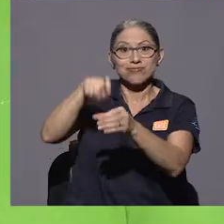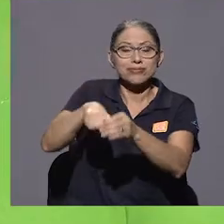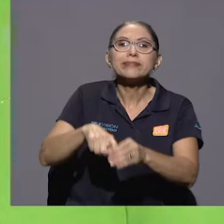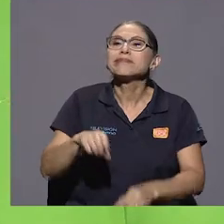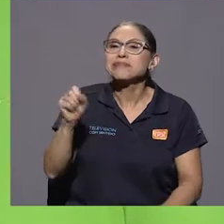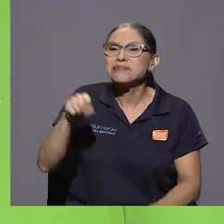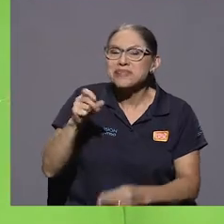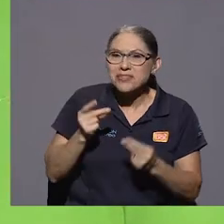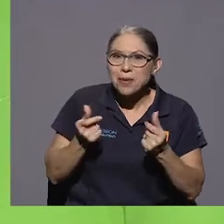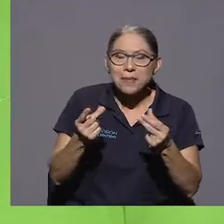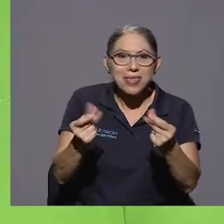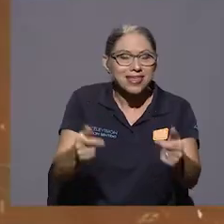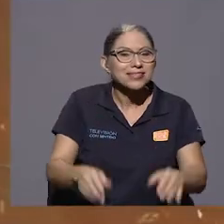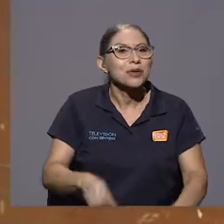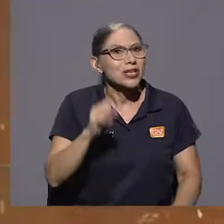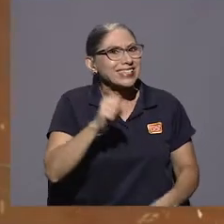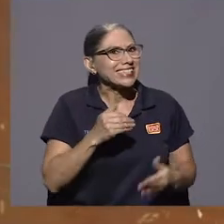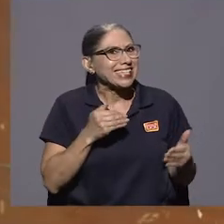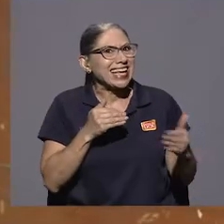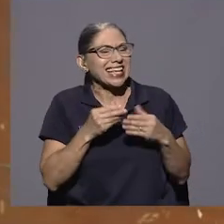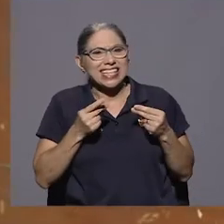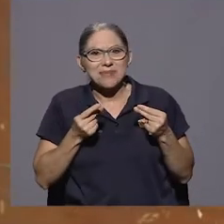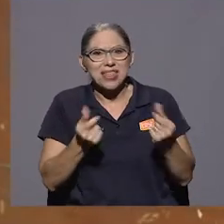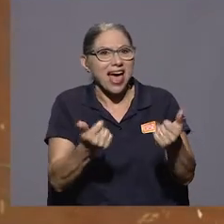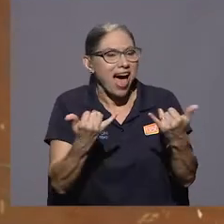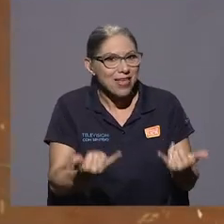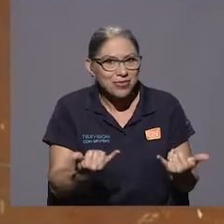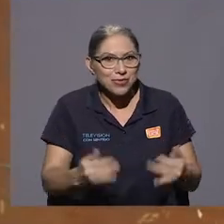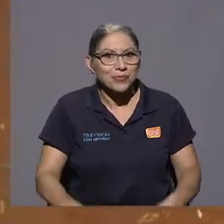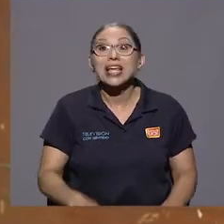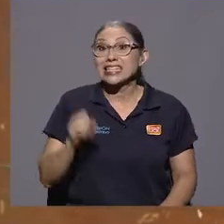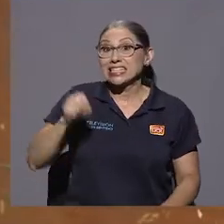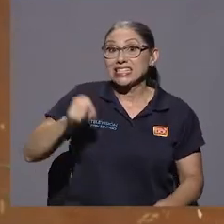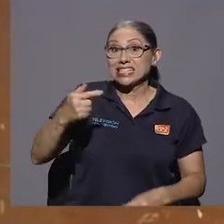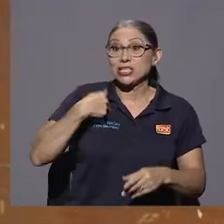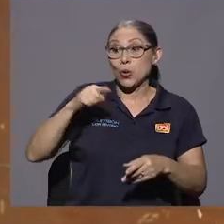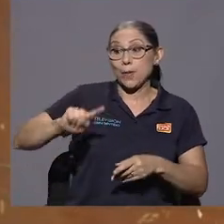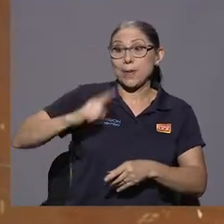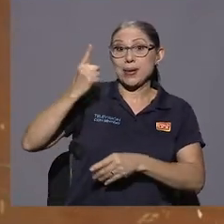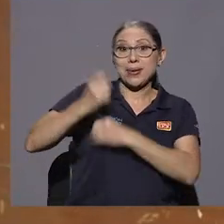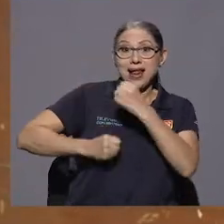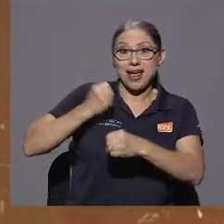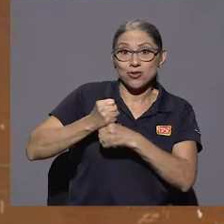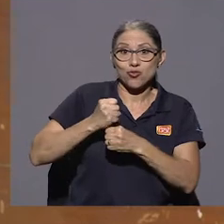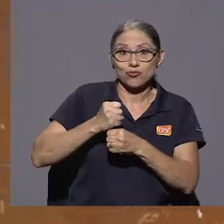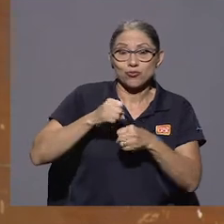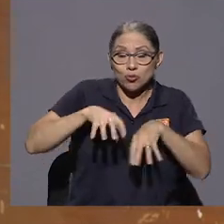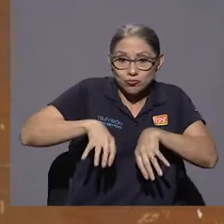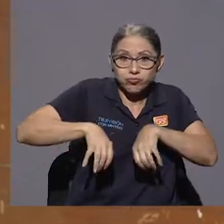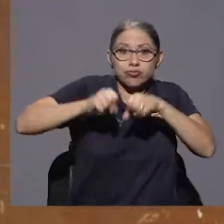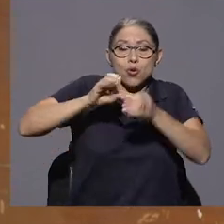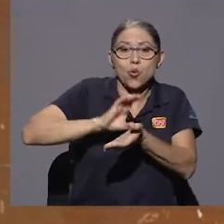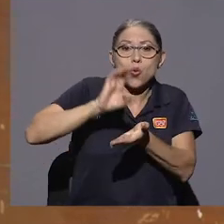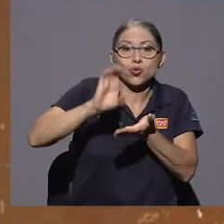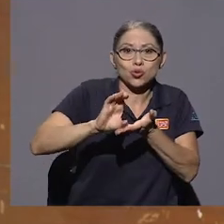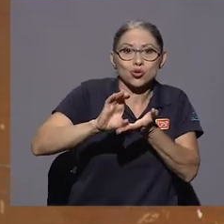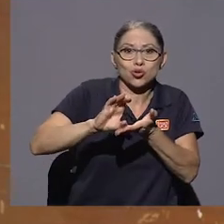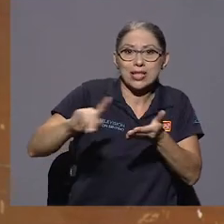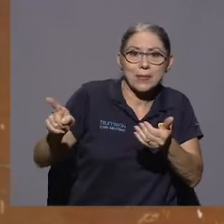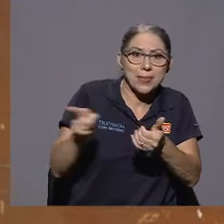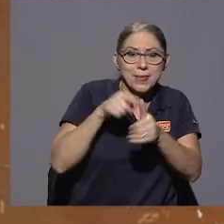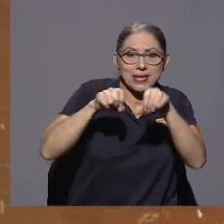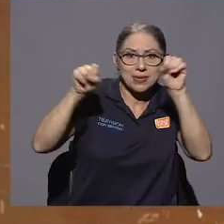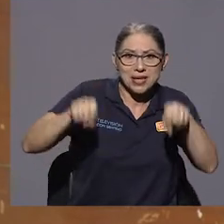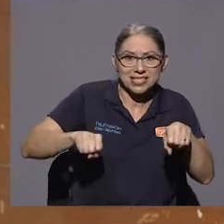Rapidísimo. Casi que de inmediato. Casi que de inmediato, sí, porque yo estaba en primer año, estaba llevando los cursos del primer